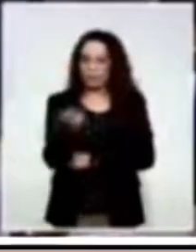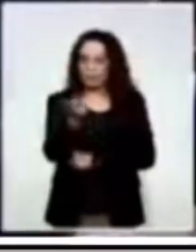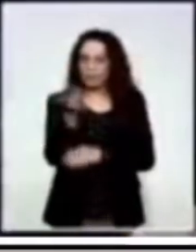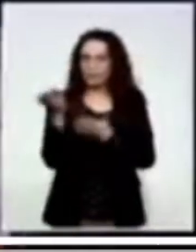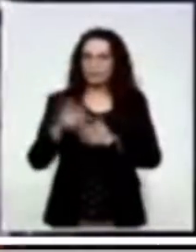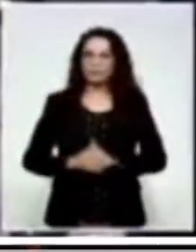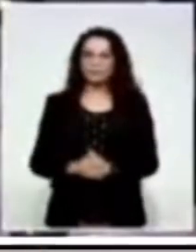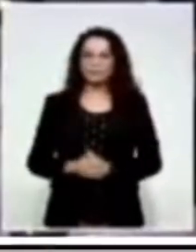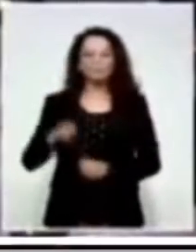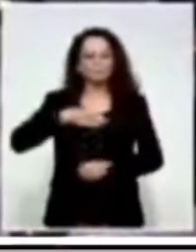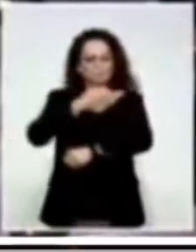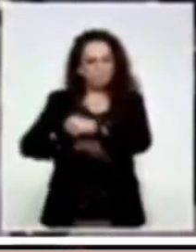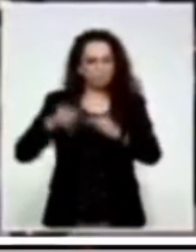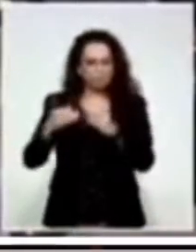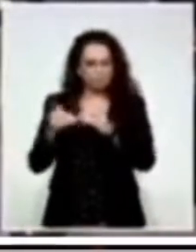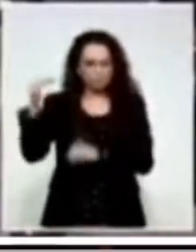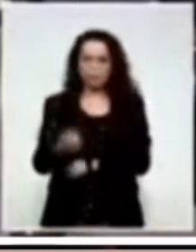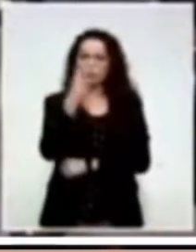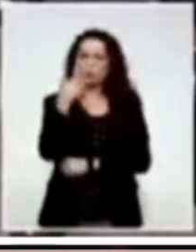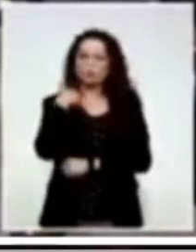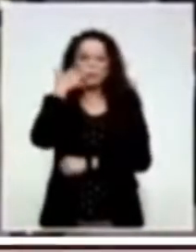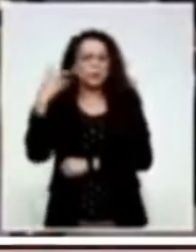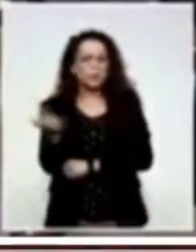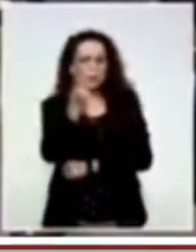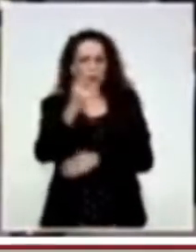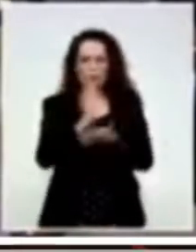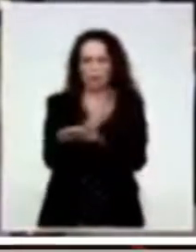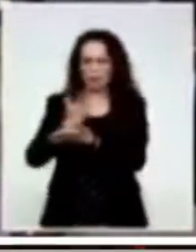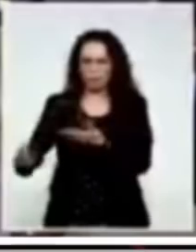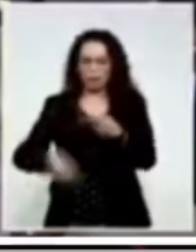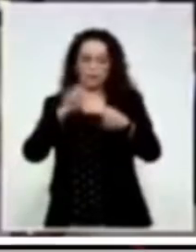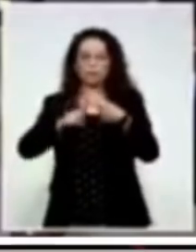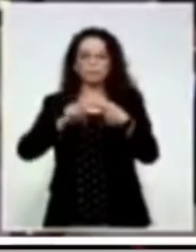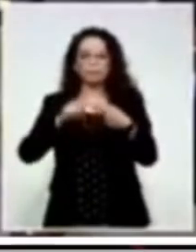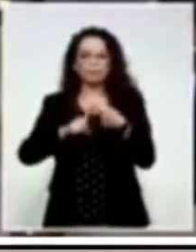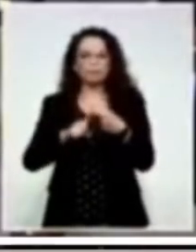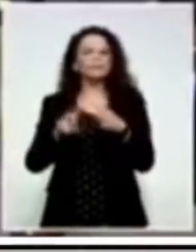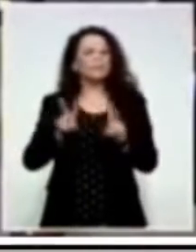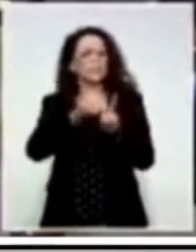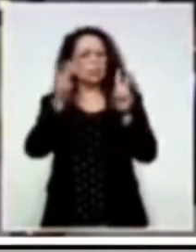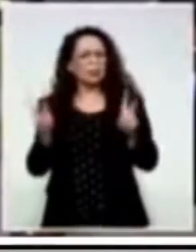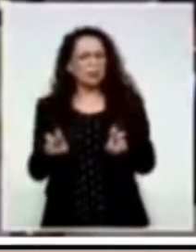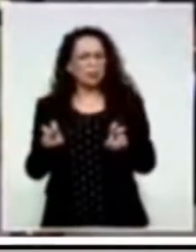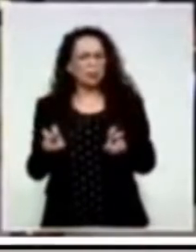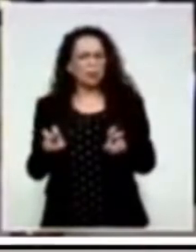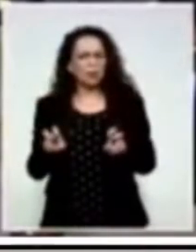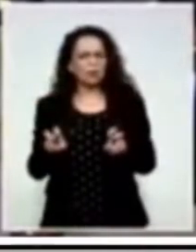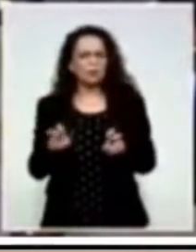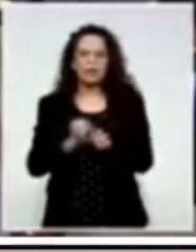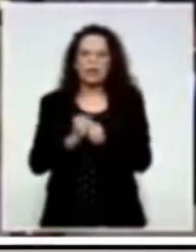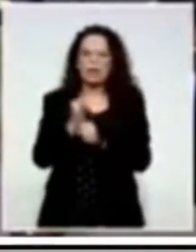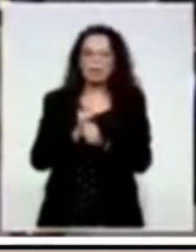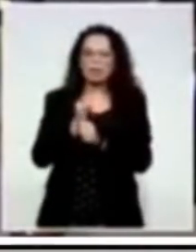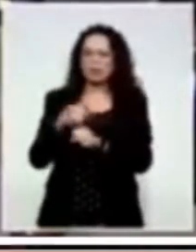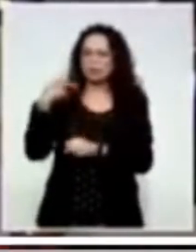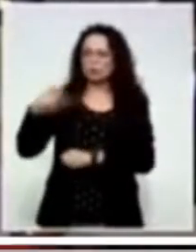¿Qué tal, ministro? Buenas tardes. Hola. 2 preguntas, las voy a hacer separadas. Sí. El primer tema, ¿cómo va el asunto de las investigaciones por parte de la